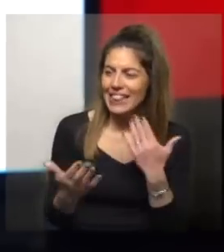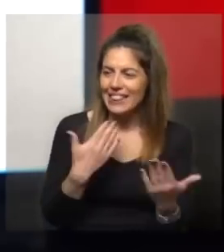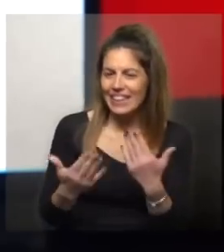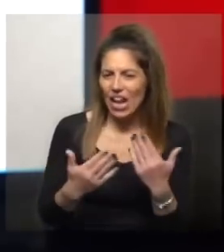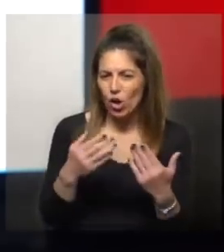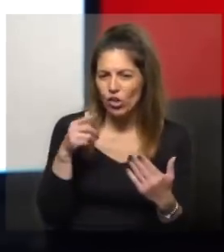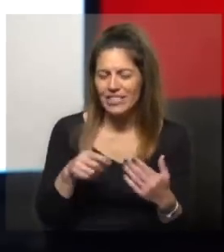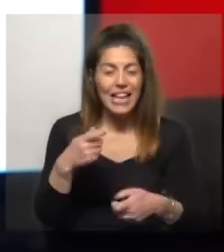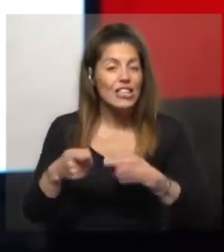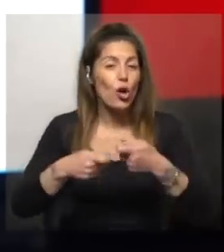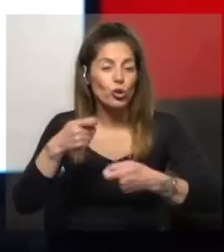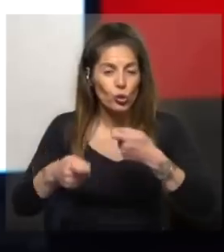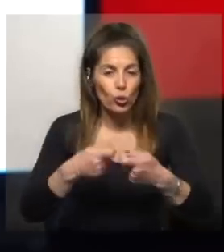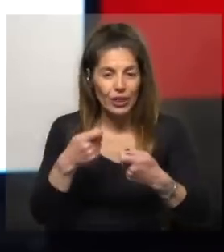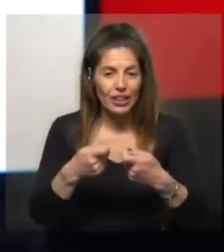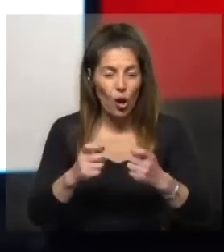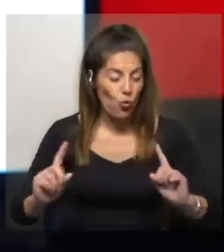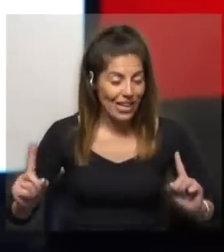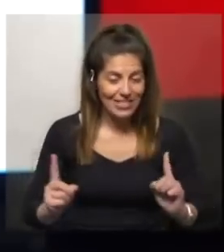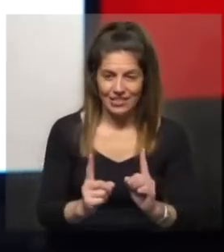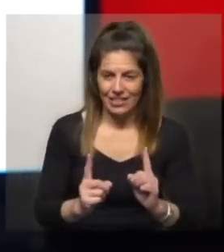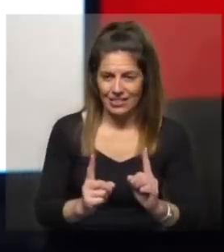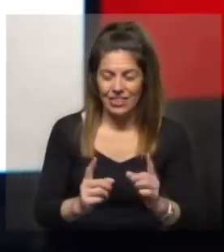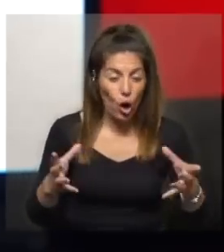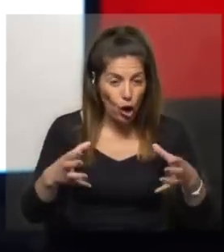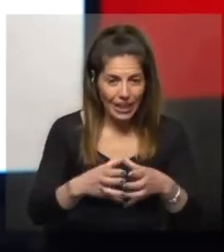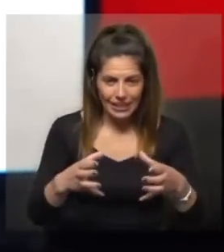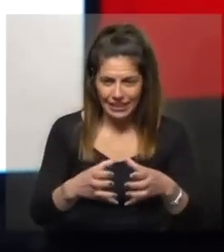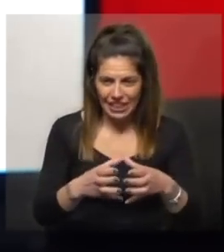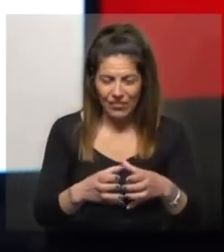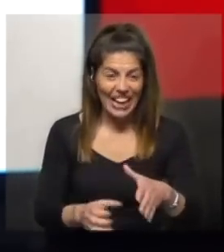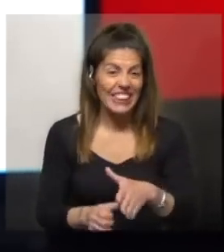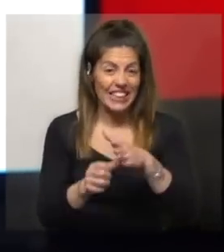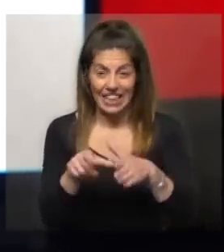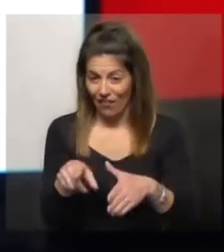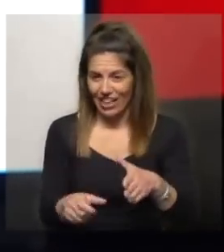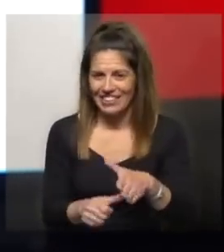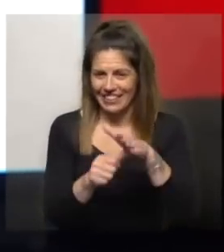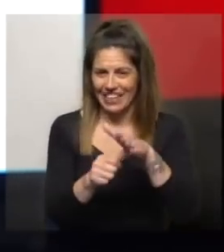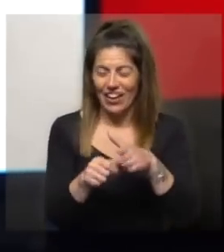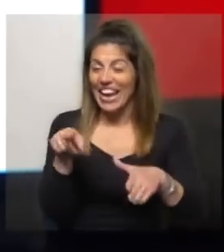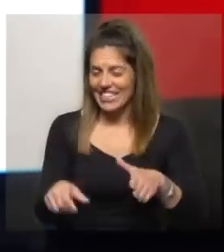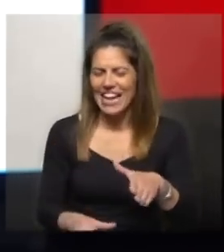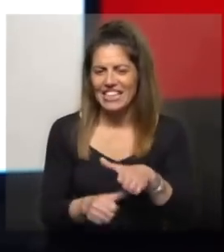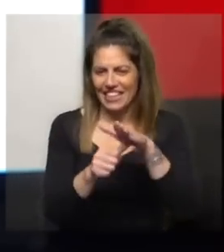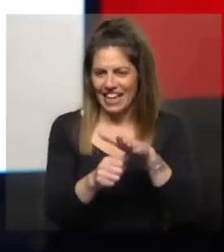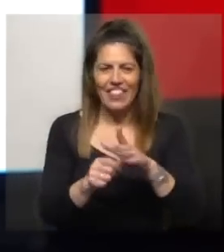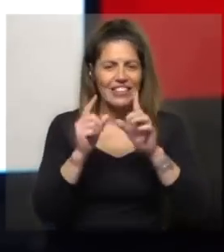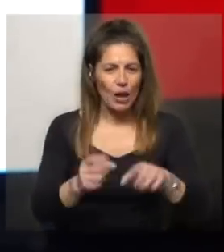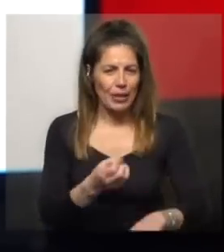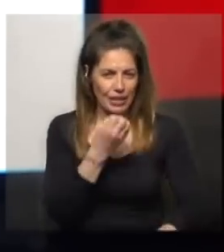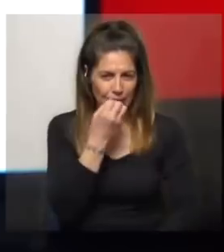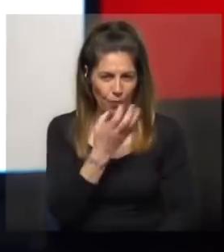esa en ese construir una síntesis colectiva que lideraba no O sea ella lideraba y también está